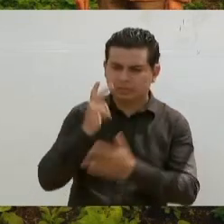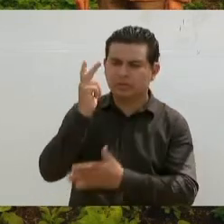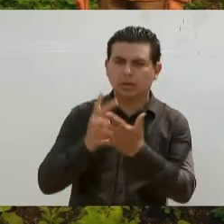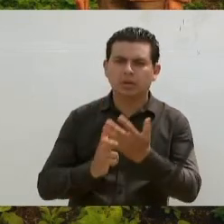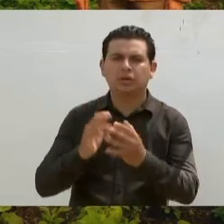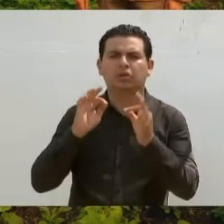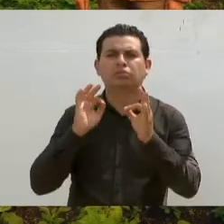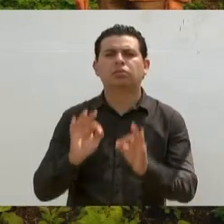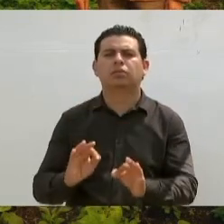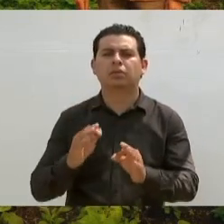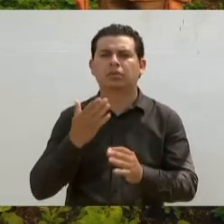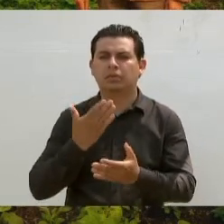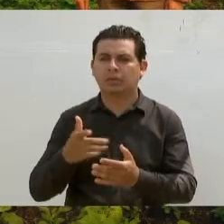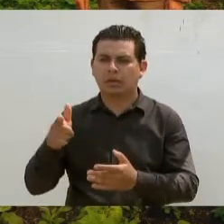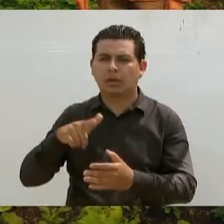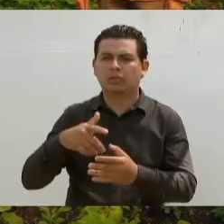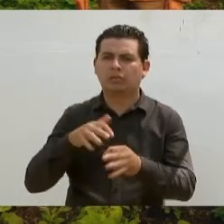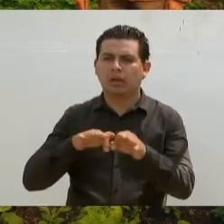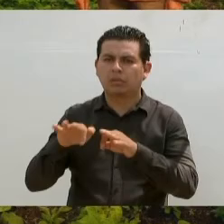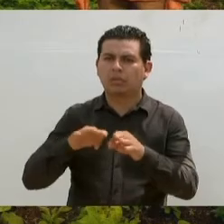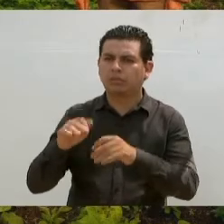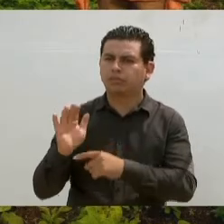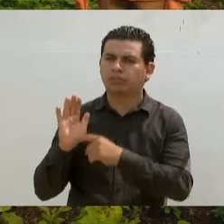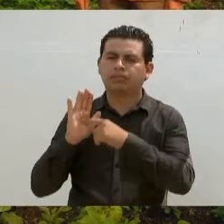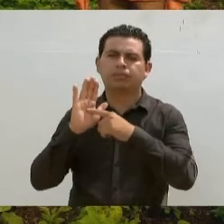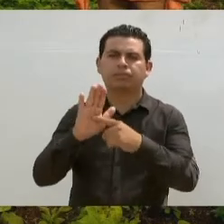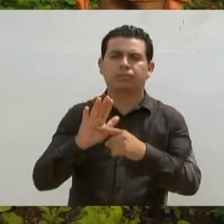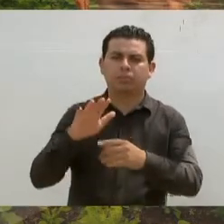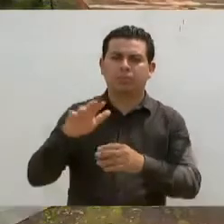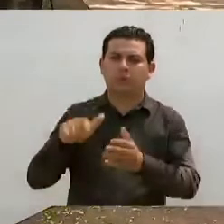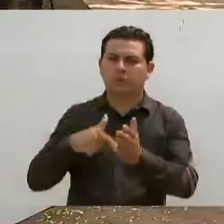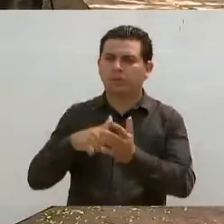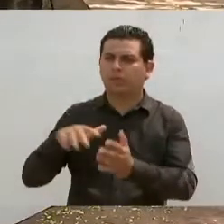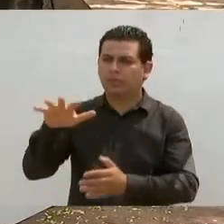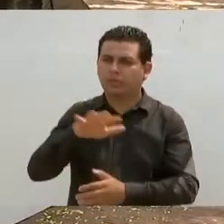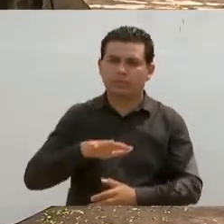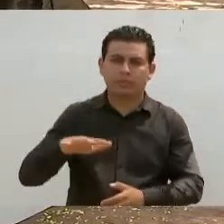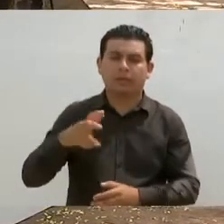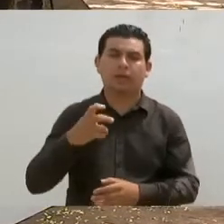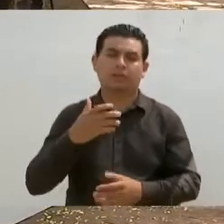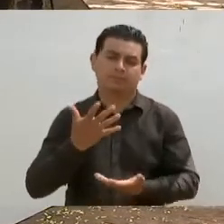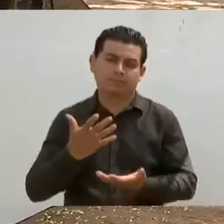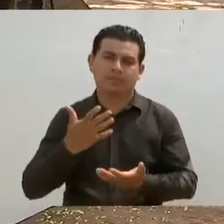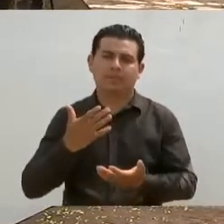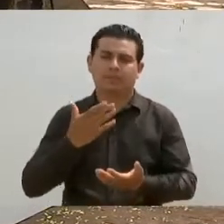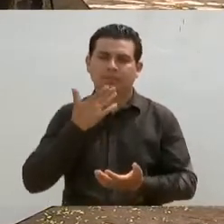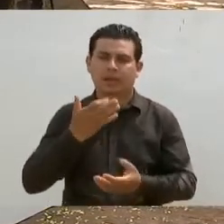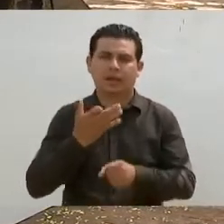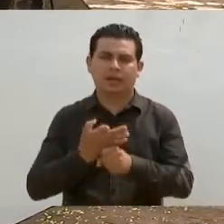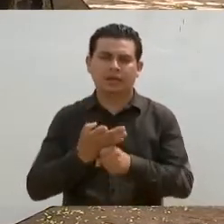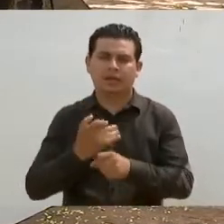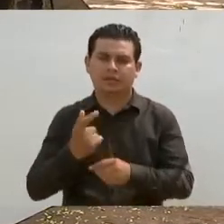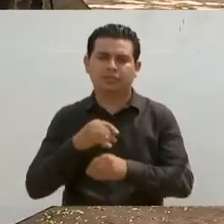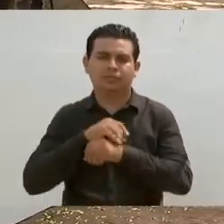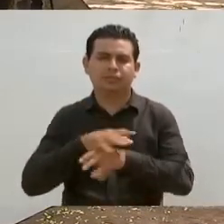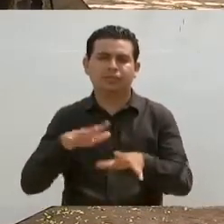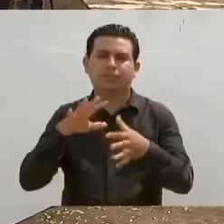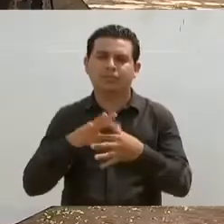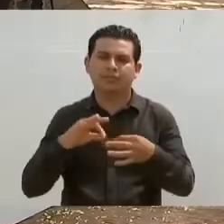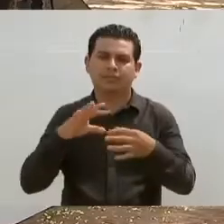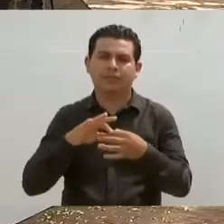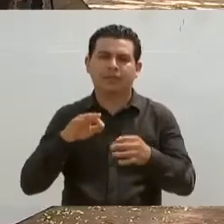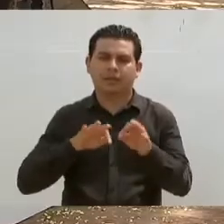esté presente en sus parcelas. Pues, señor presidente, este es el informe que rendimos del trabajo de